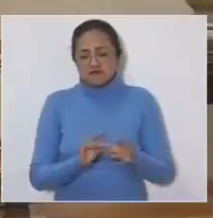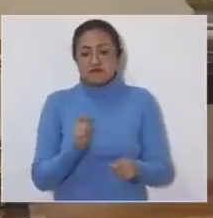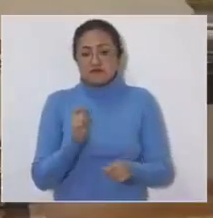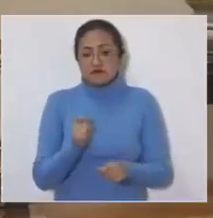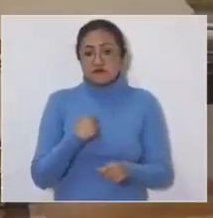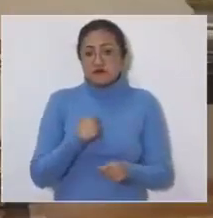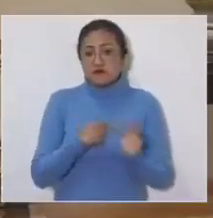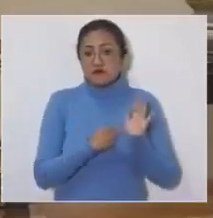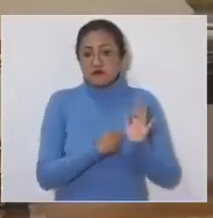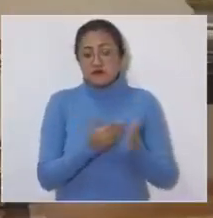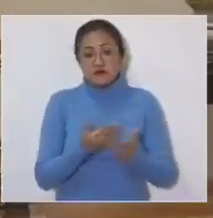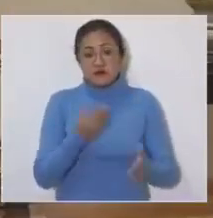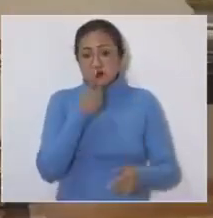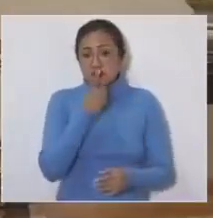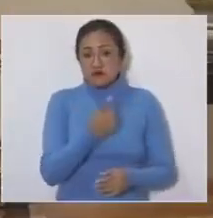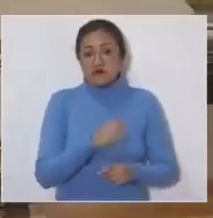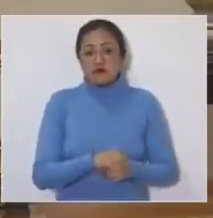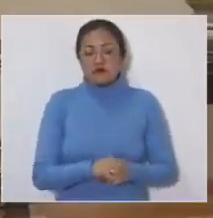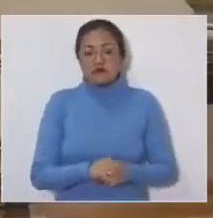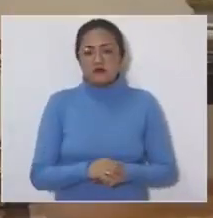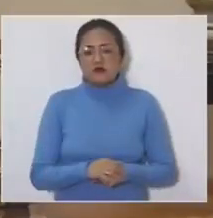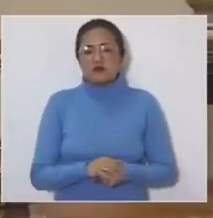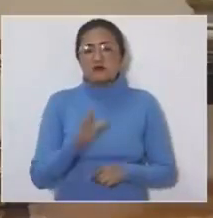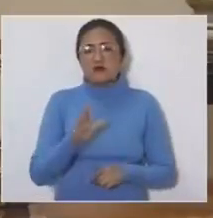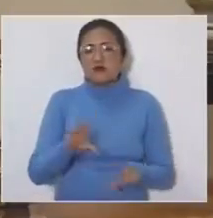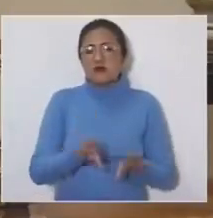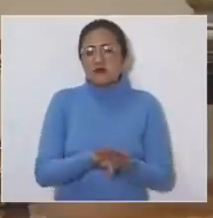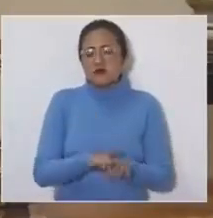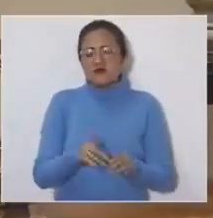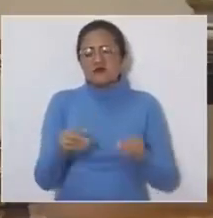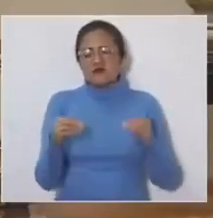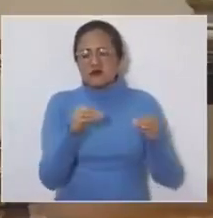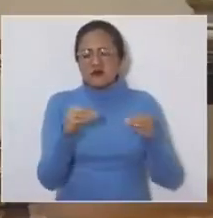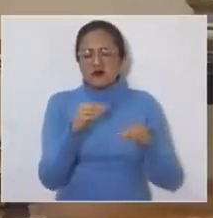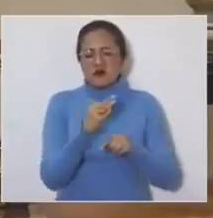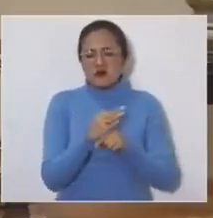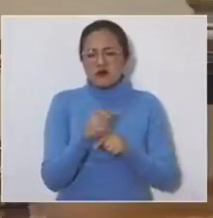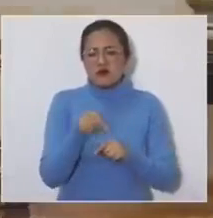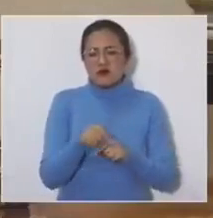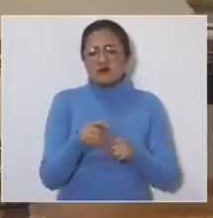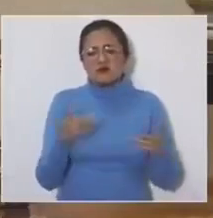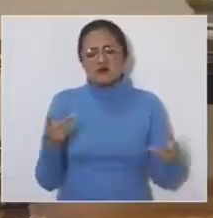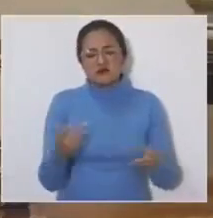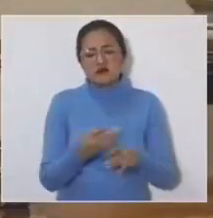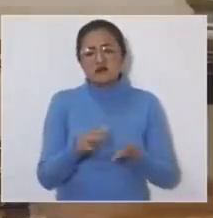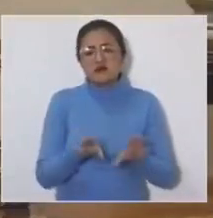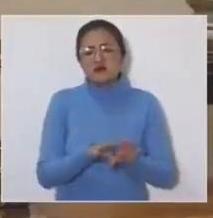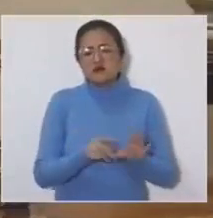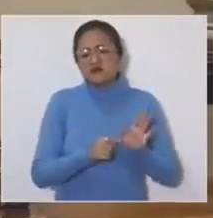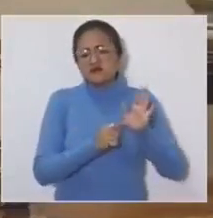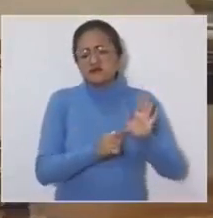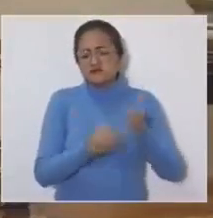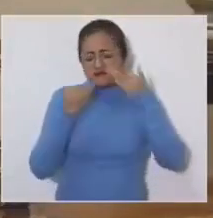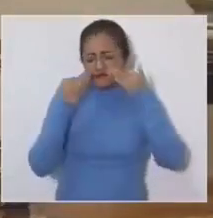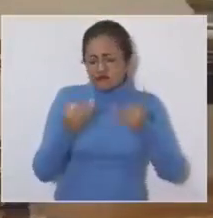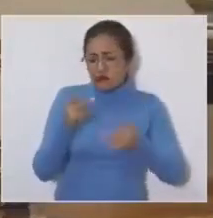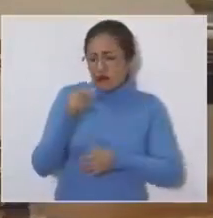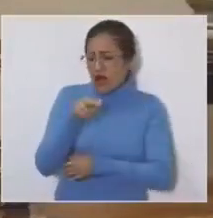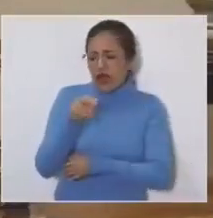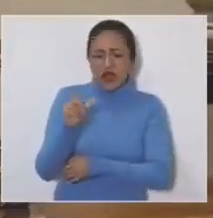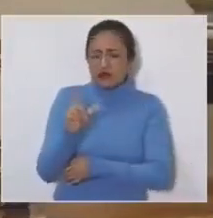litigio que yo les anuncié es un litigio de naturaleza civil mercantil fiduciaria